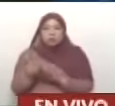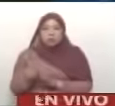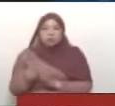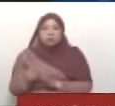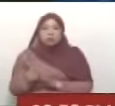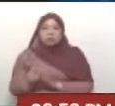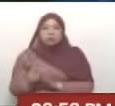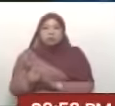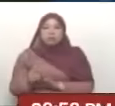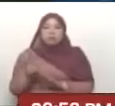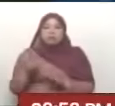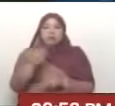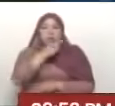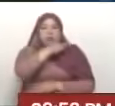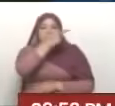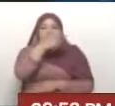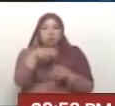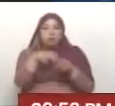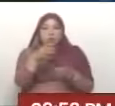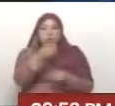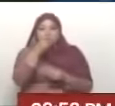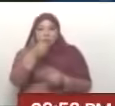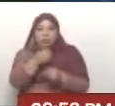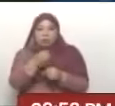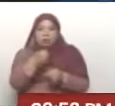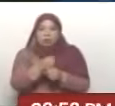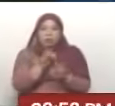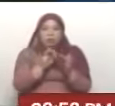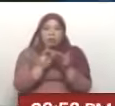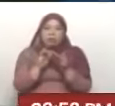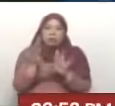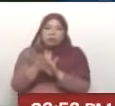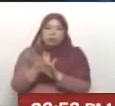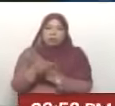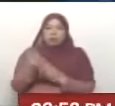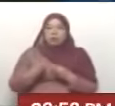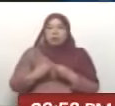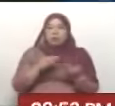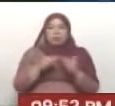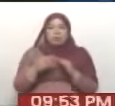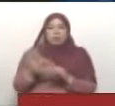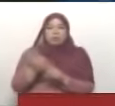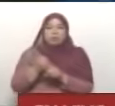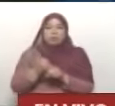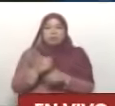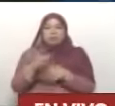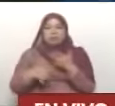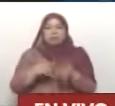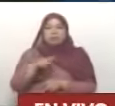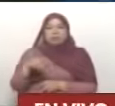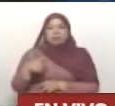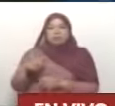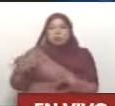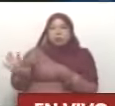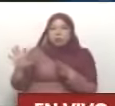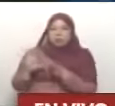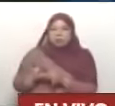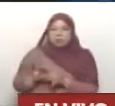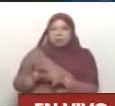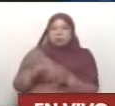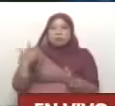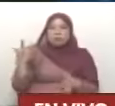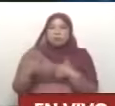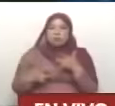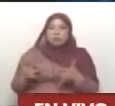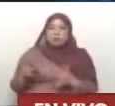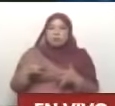articulación del jefe del CLAP, con la articulación de todas las instancias que hacen vida en el barrio, en la propia comunidad, nos unimos y establecemos